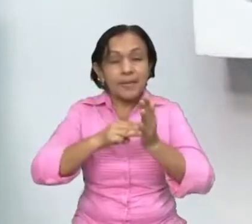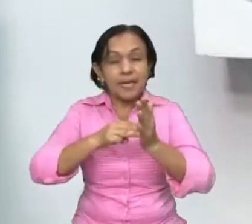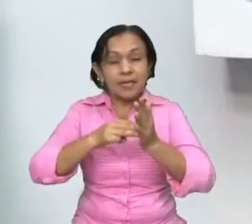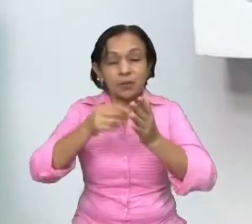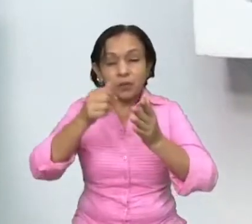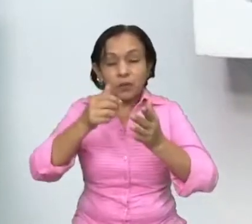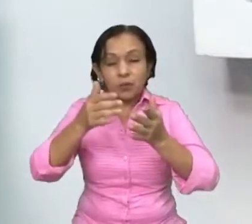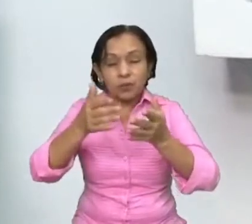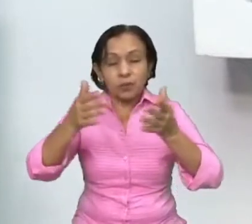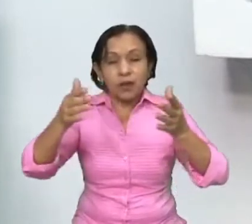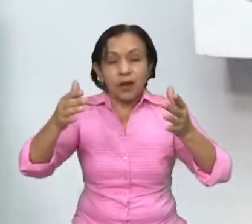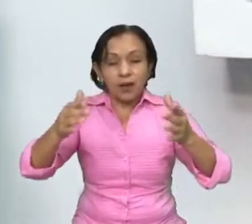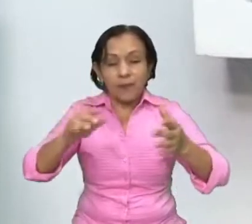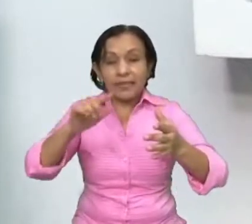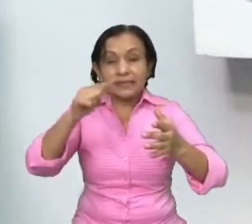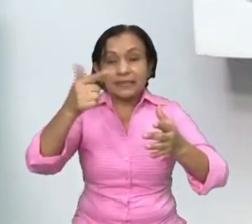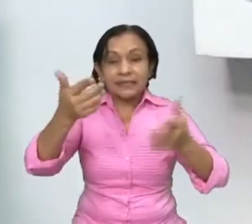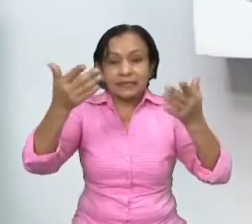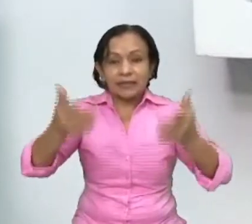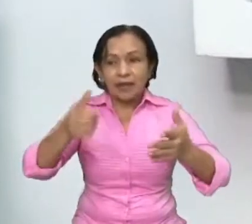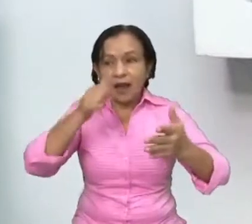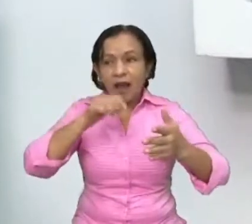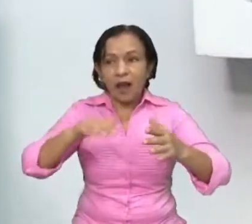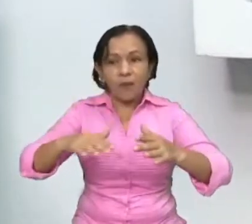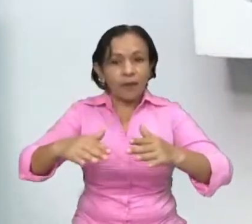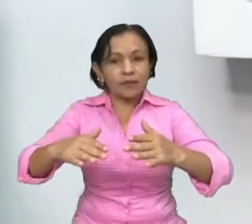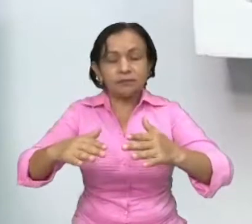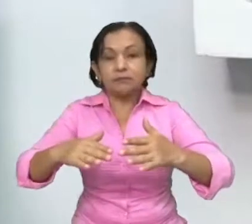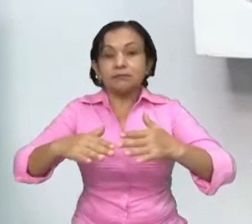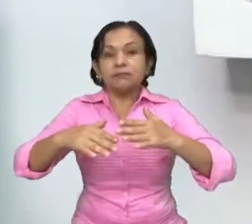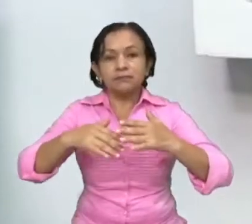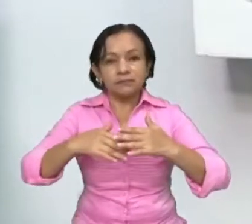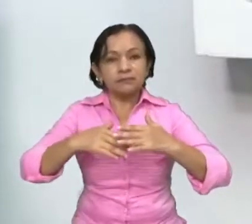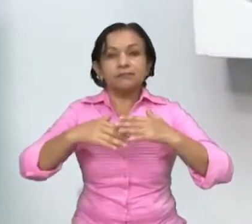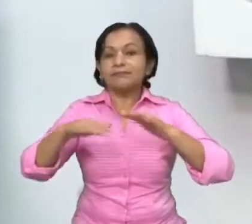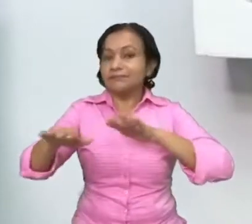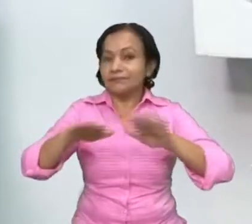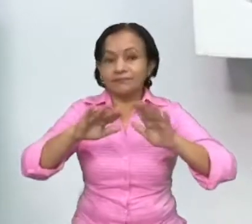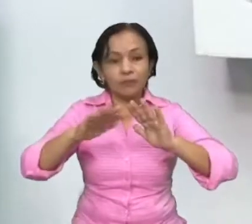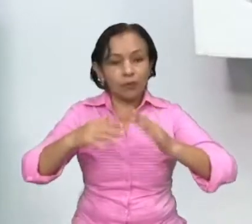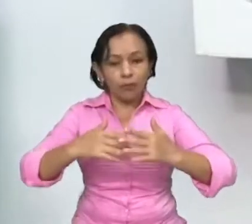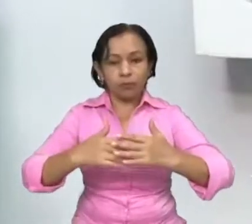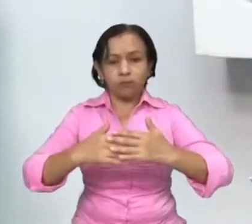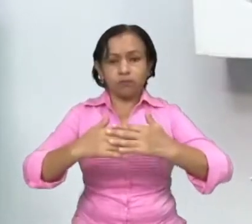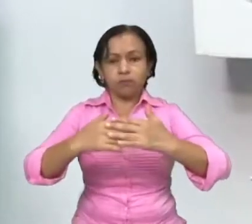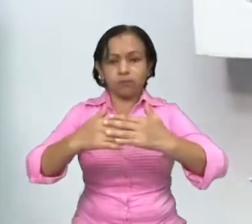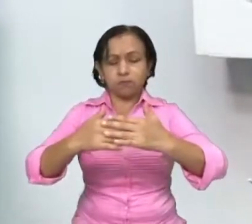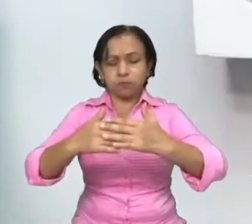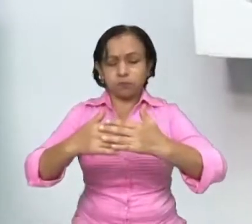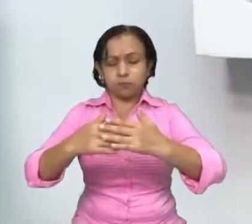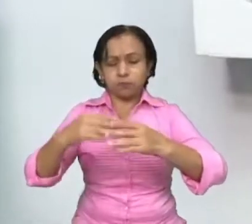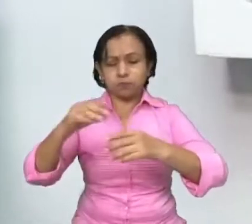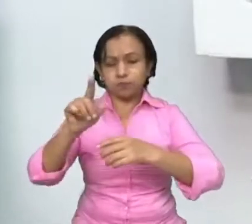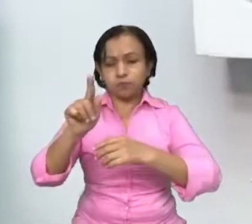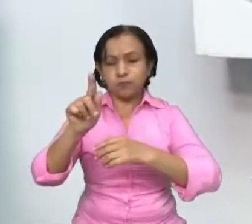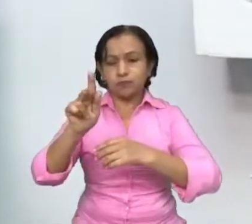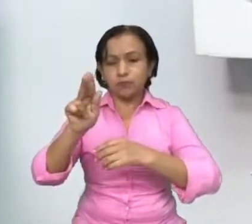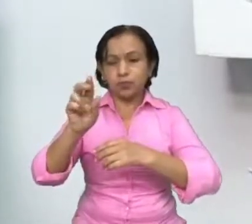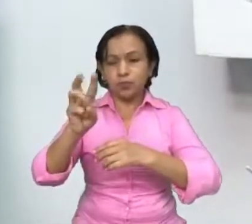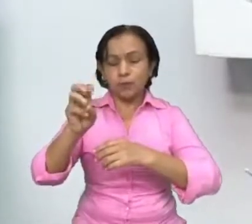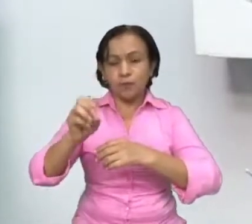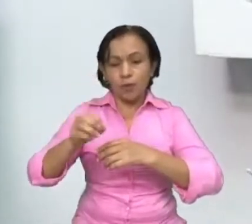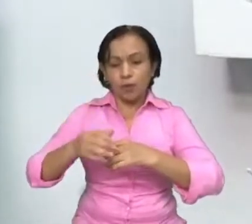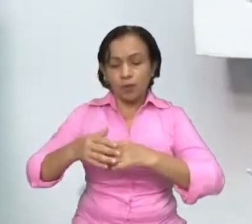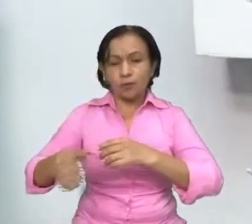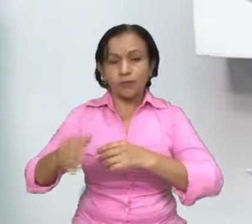Es decir, 7 litros de agua, el cual la paciente no podía respirar, estaba muy cansada. Quemamos el tumor y la